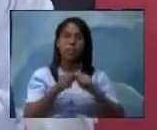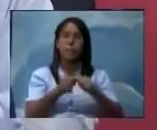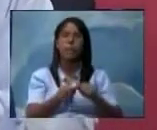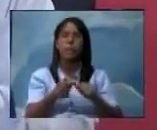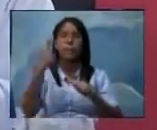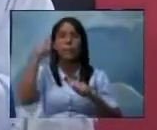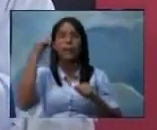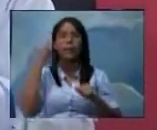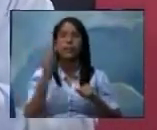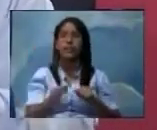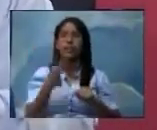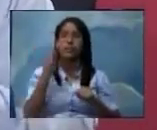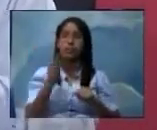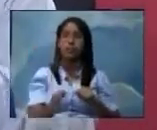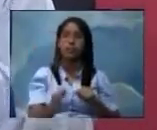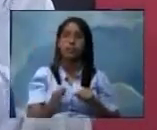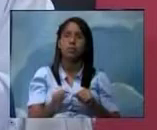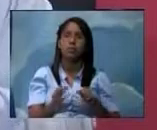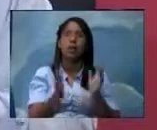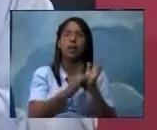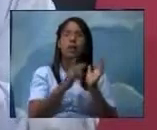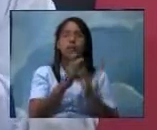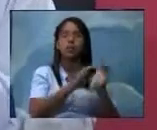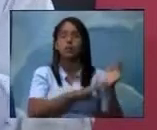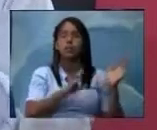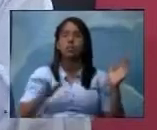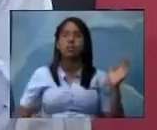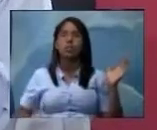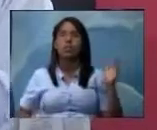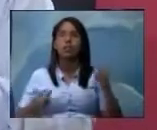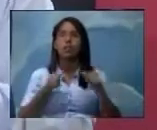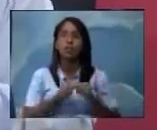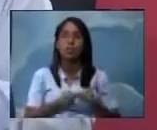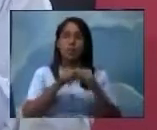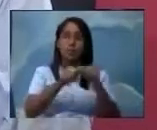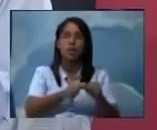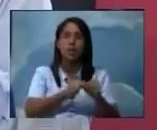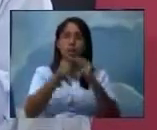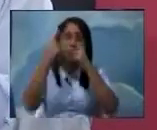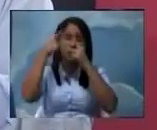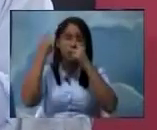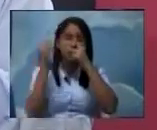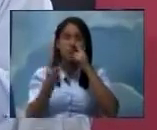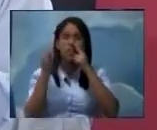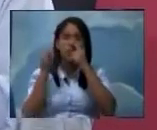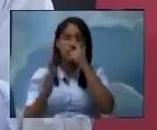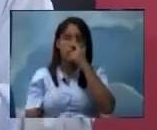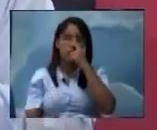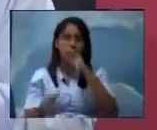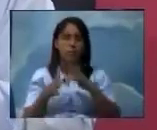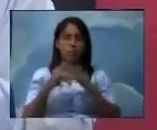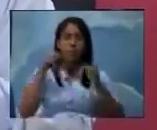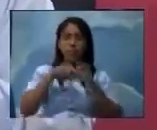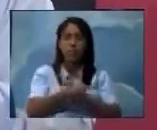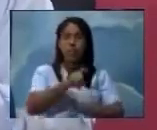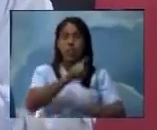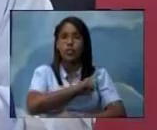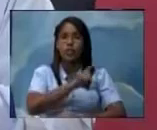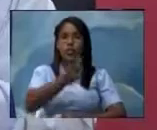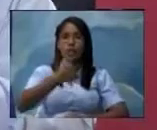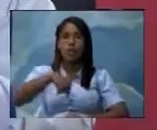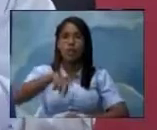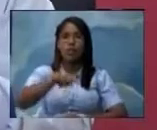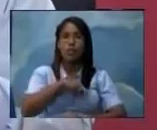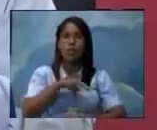permanecerá para siempre. Jesucristo permanece para siempre dentro